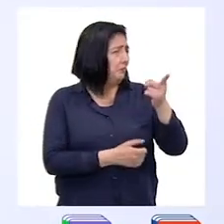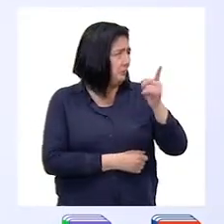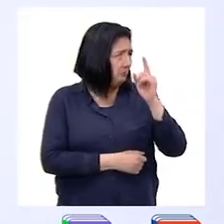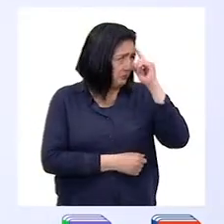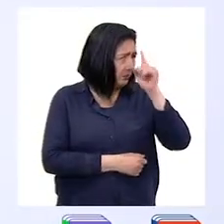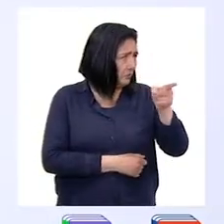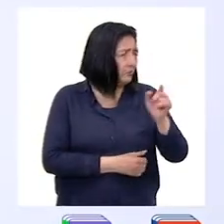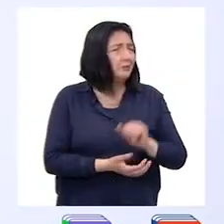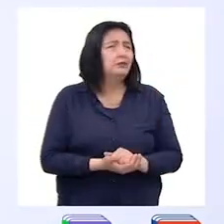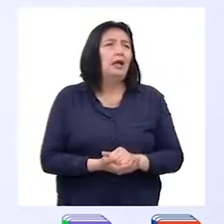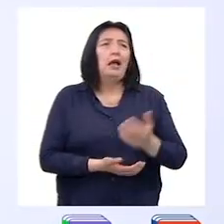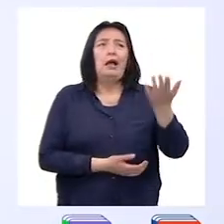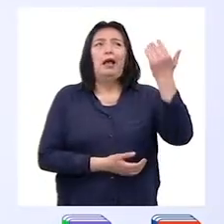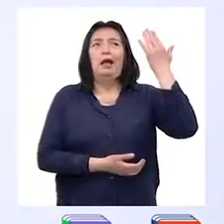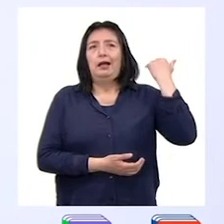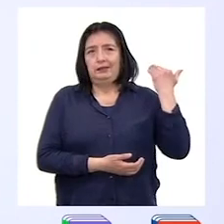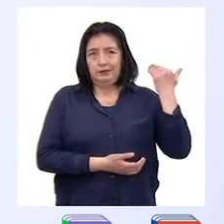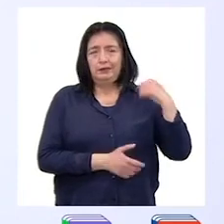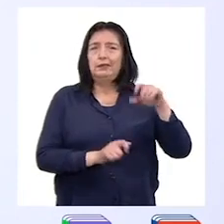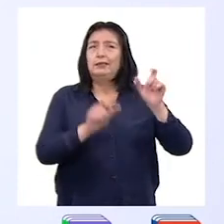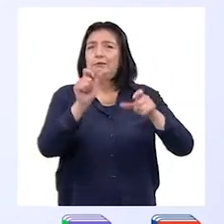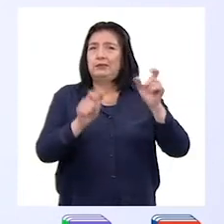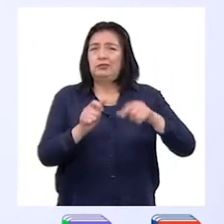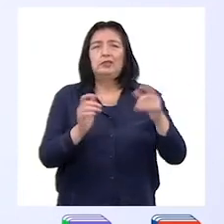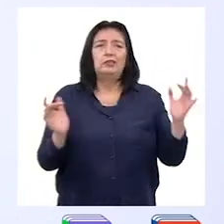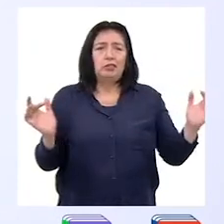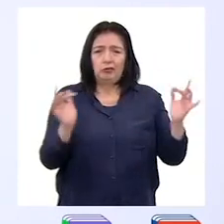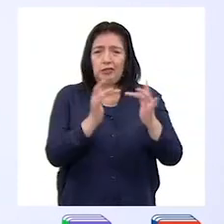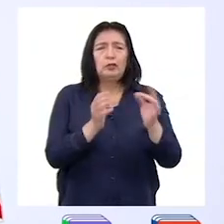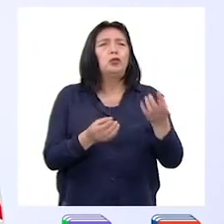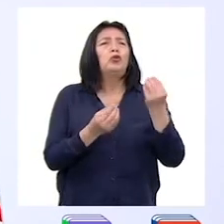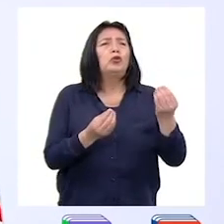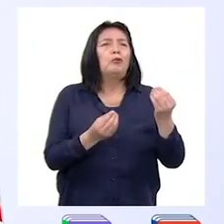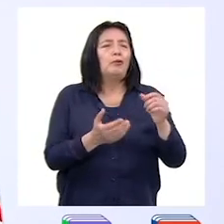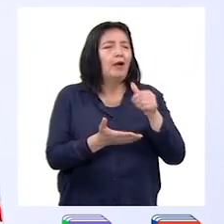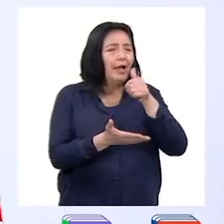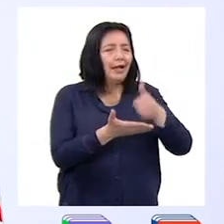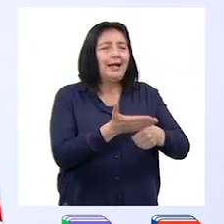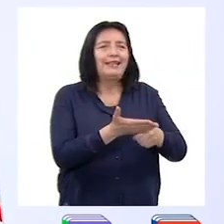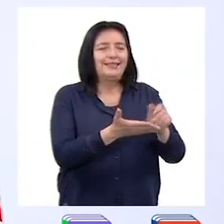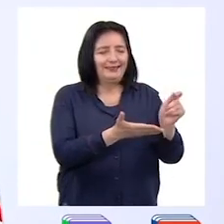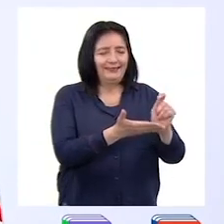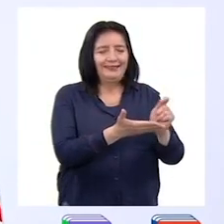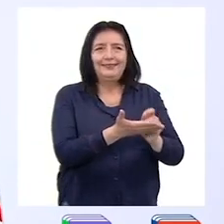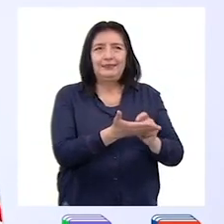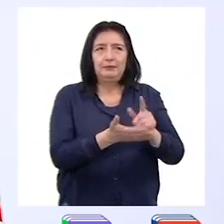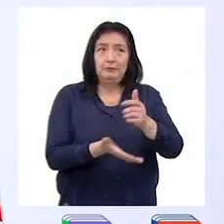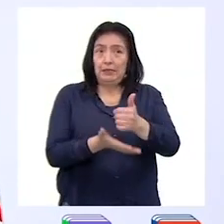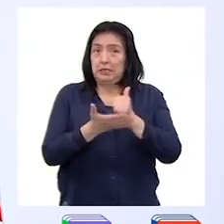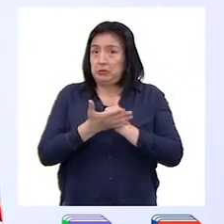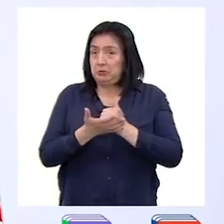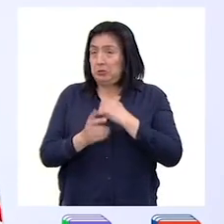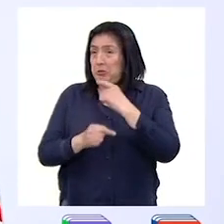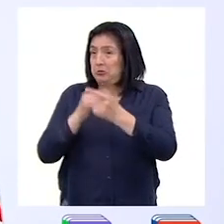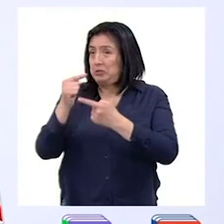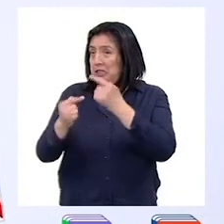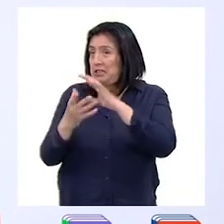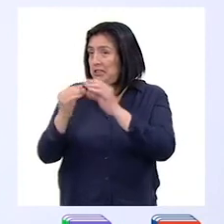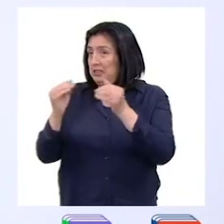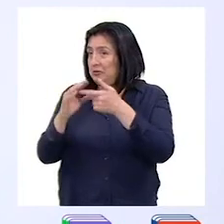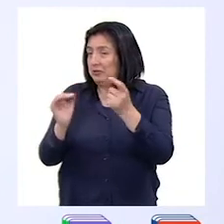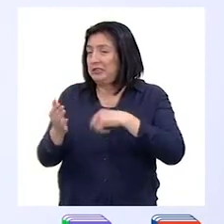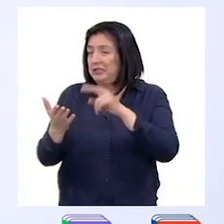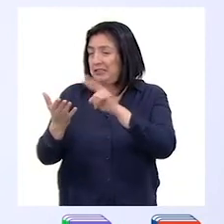y chicos. Antes, las personas se comunicaban a través de las cartas. ¿Me ayudas a contarles la historia